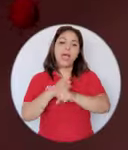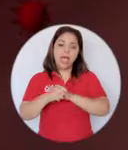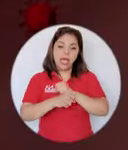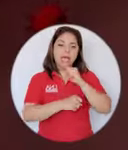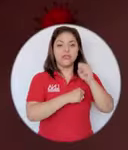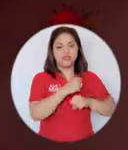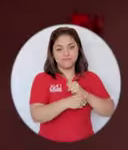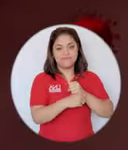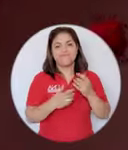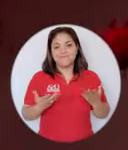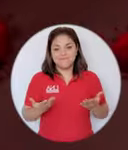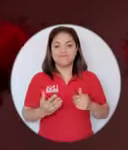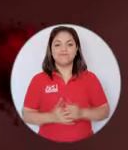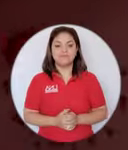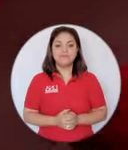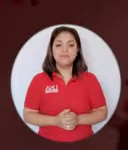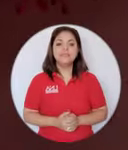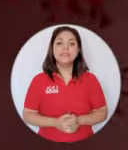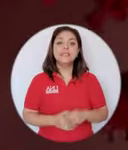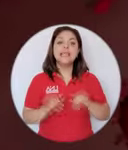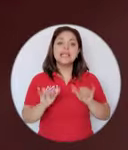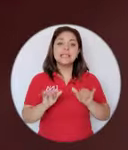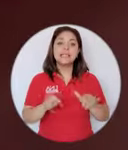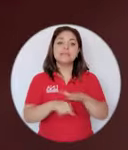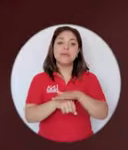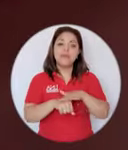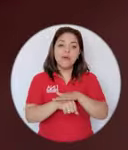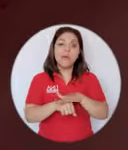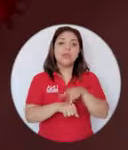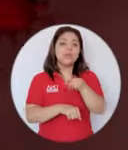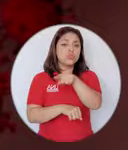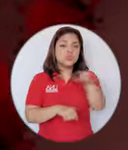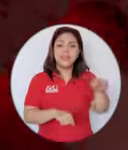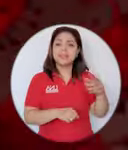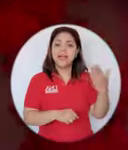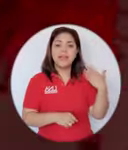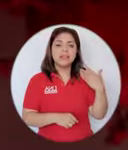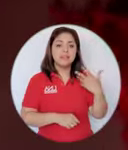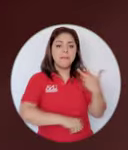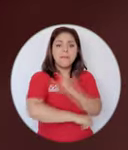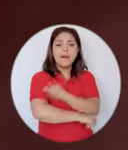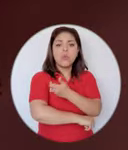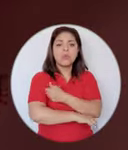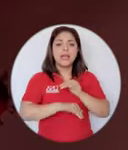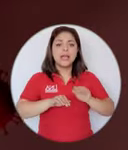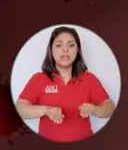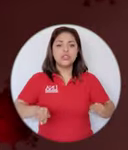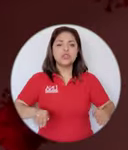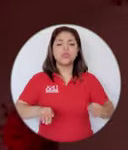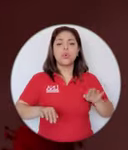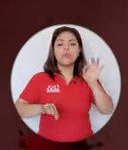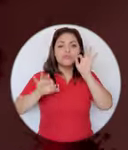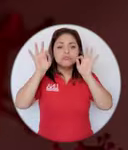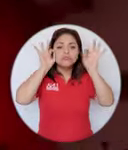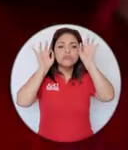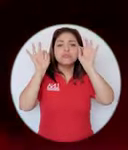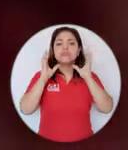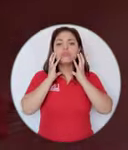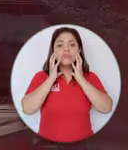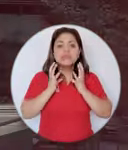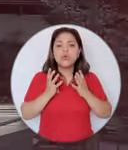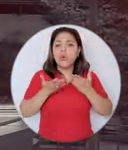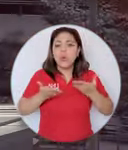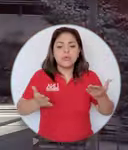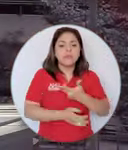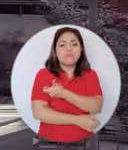forma rutinaria año con año. Y así como vacunamos a nuestros niños y niñas contra las paperas, el sarampión y tantas otras cosas, también